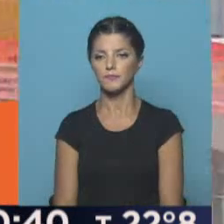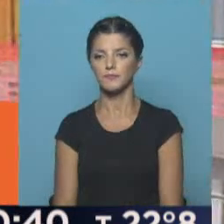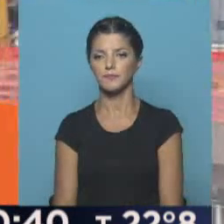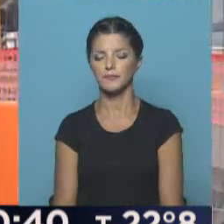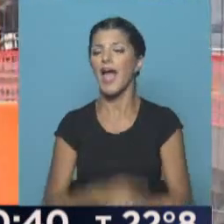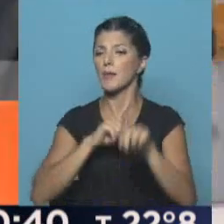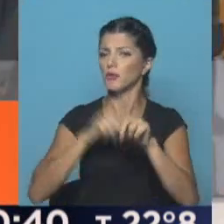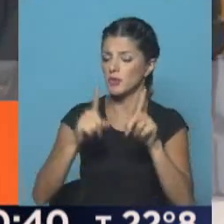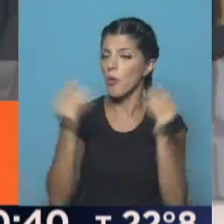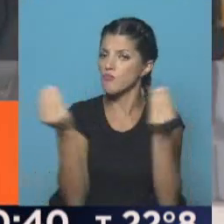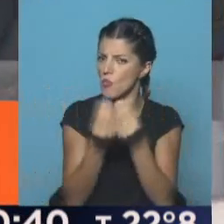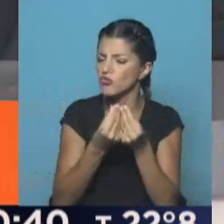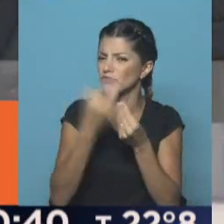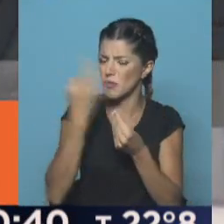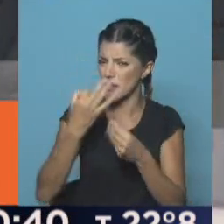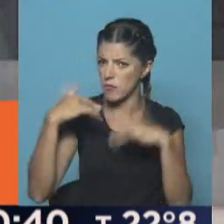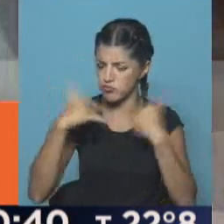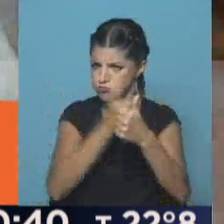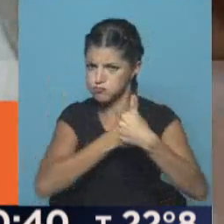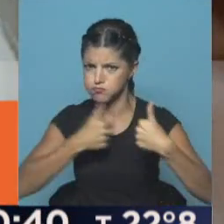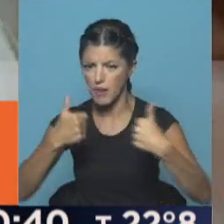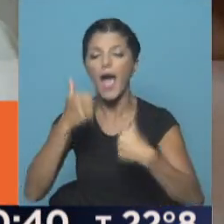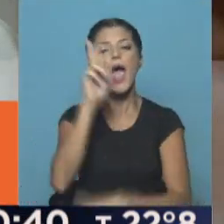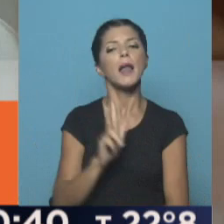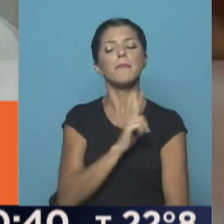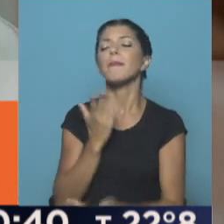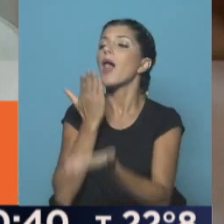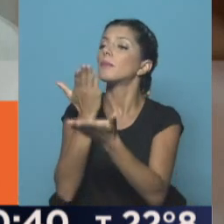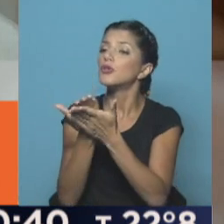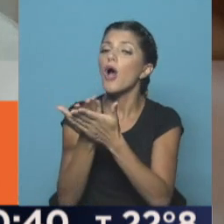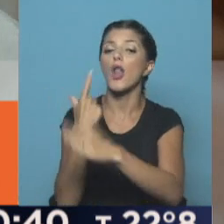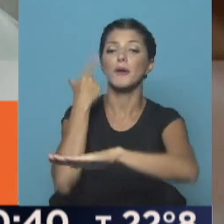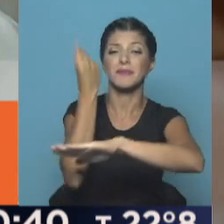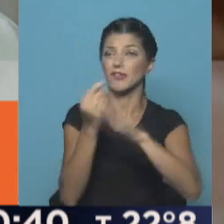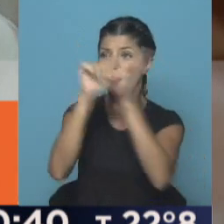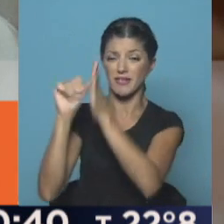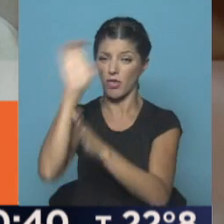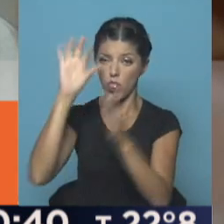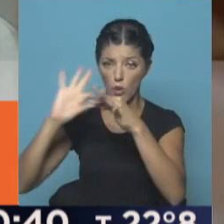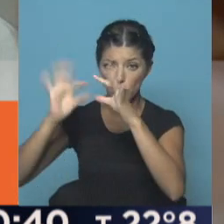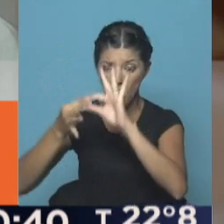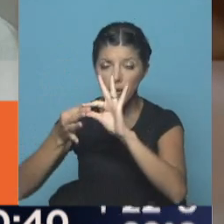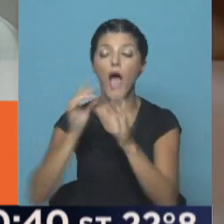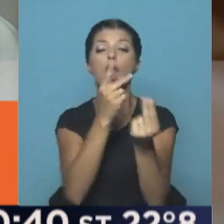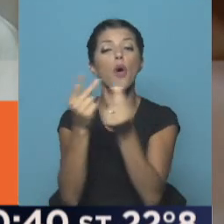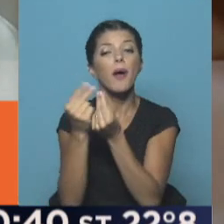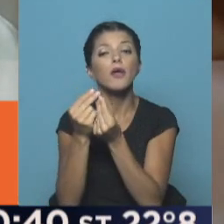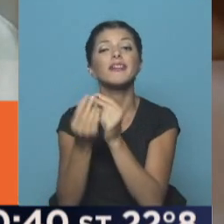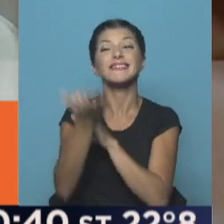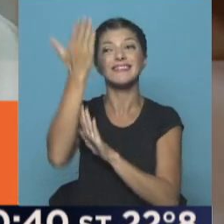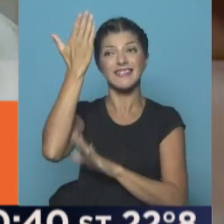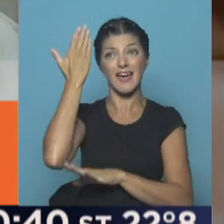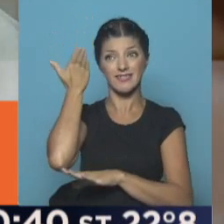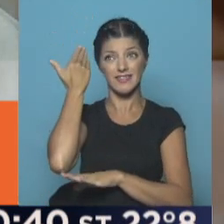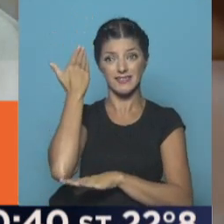medio de un fuerte operativo de seguridad, Francisco les pidió a los líderes europeos recuperar los valores que impulsaron a los fundadores